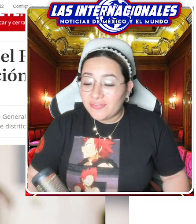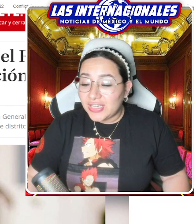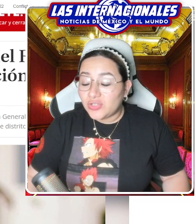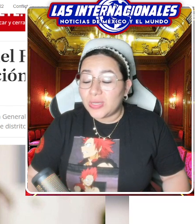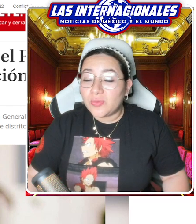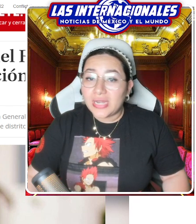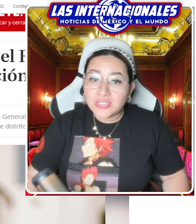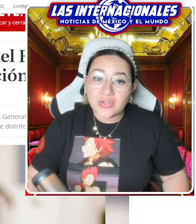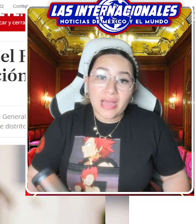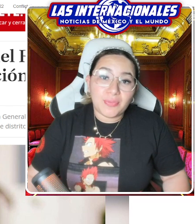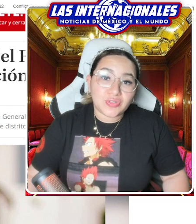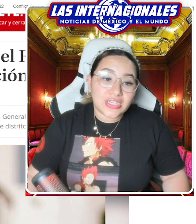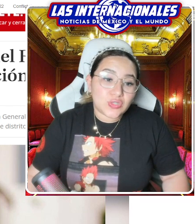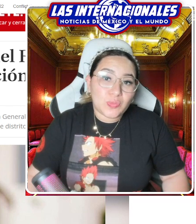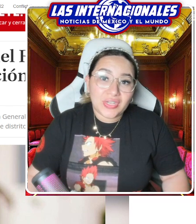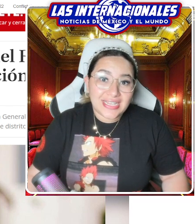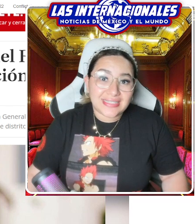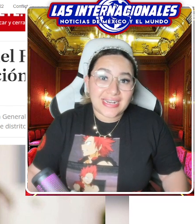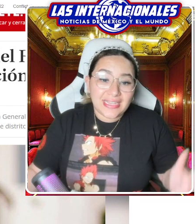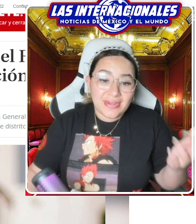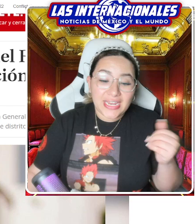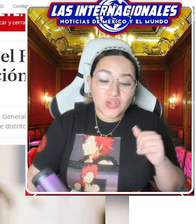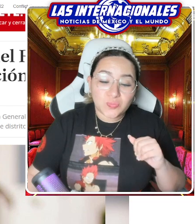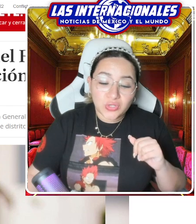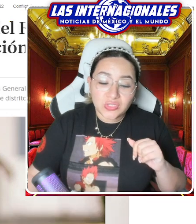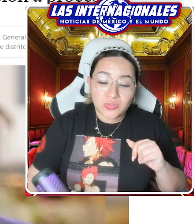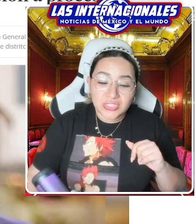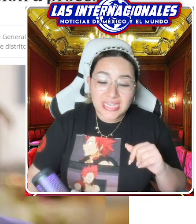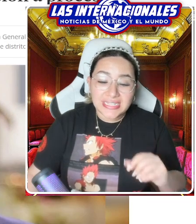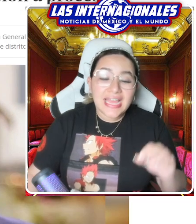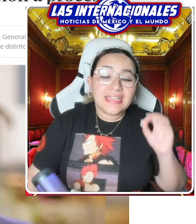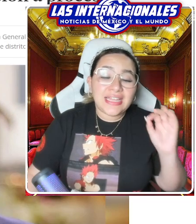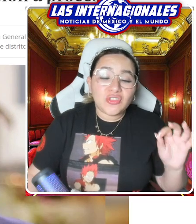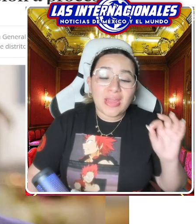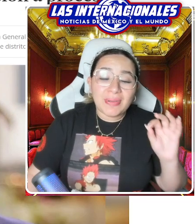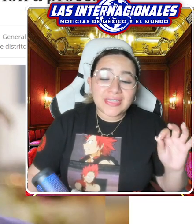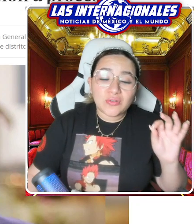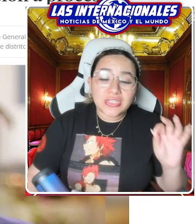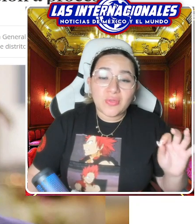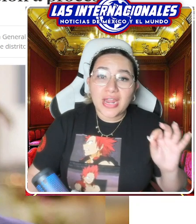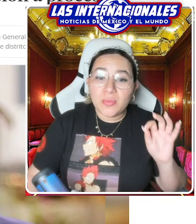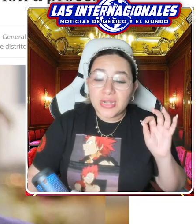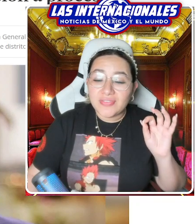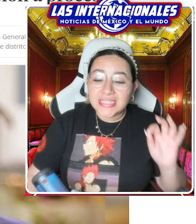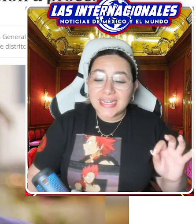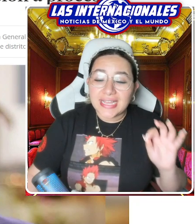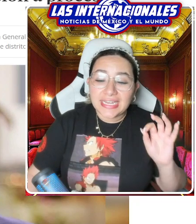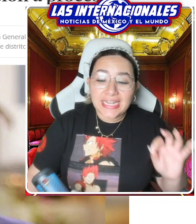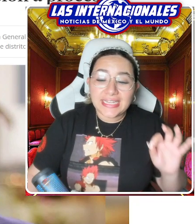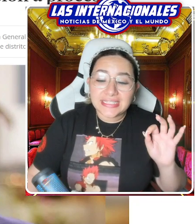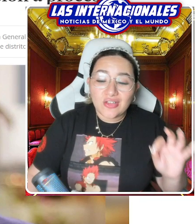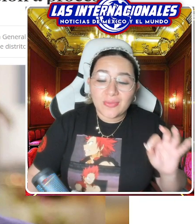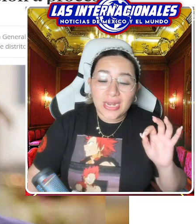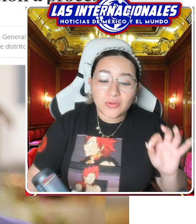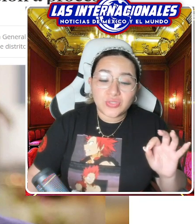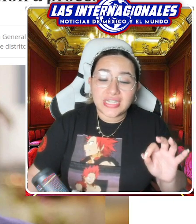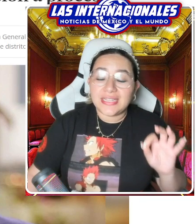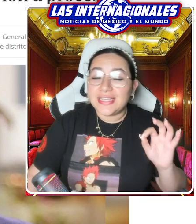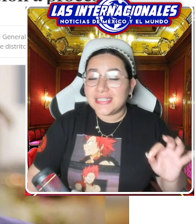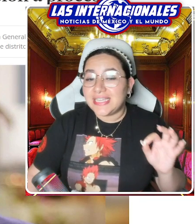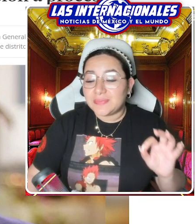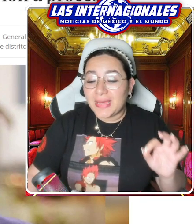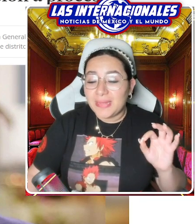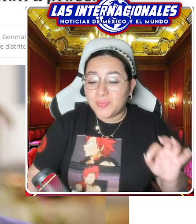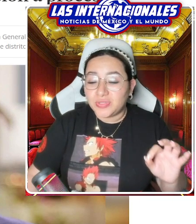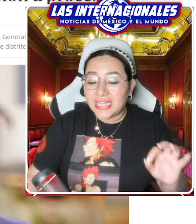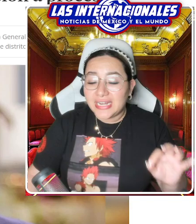dejar sin efecto vinculación a proceso. Podría estar libre en los próximos días. Tanto la parte acusadora como la Fiscalía General del Estado de Veracruz tiene